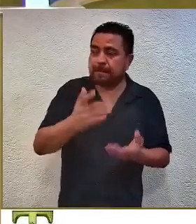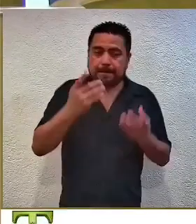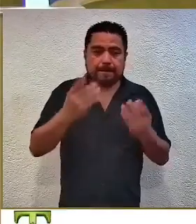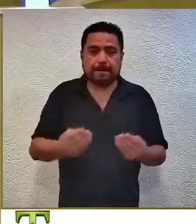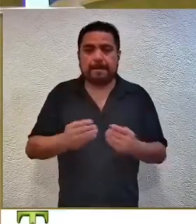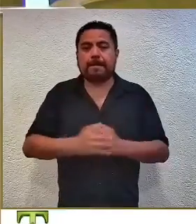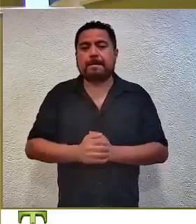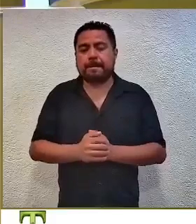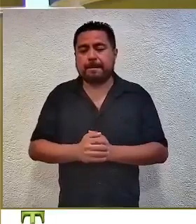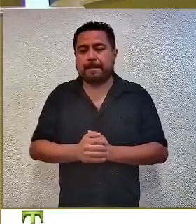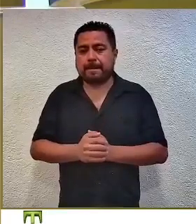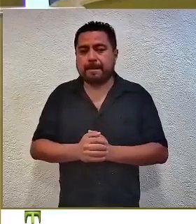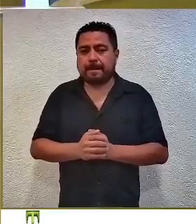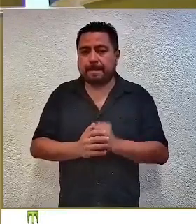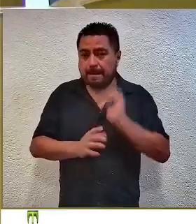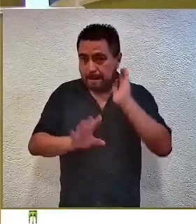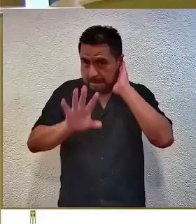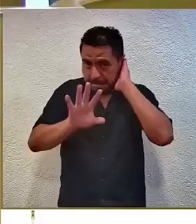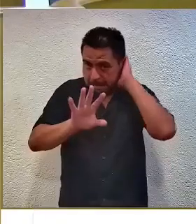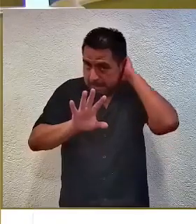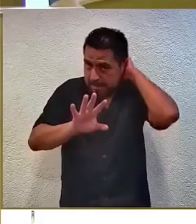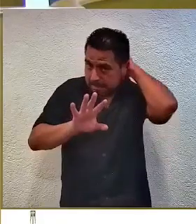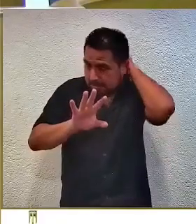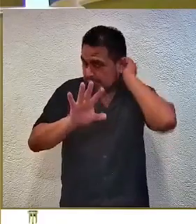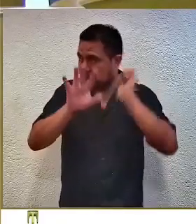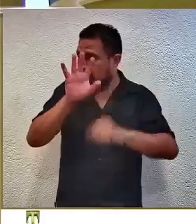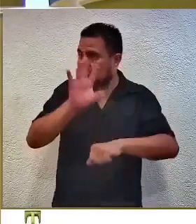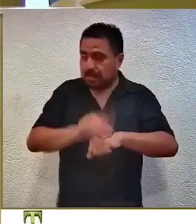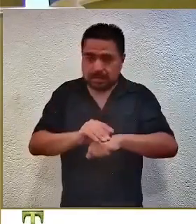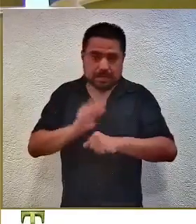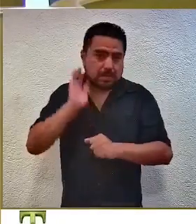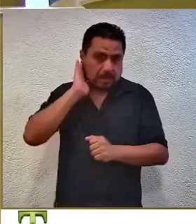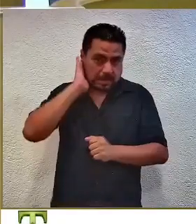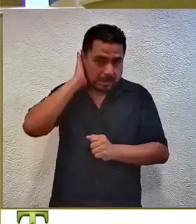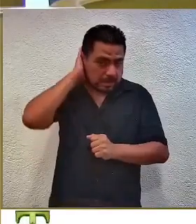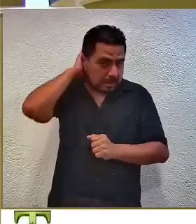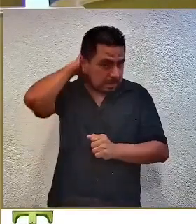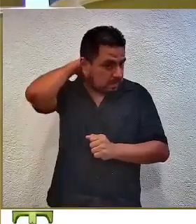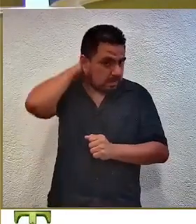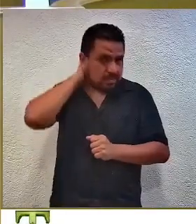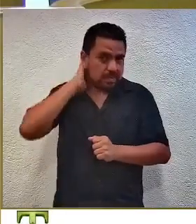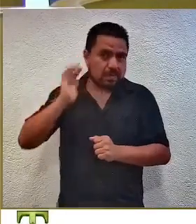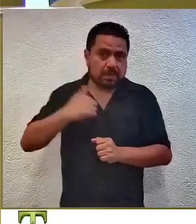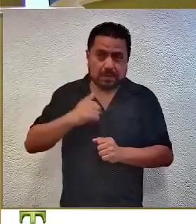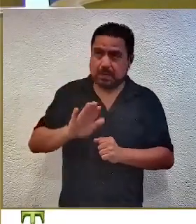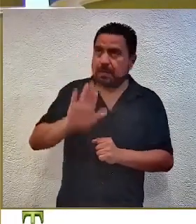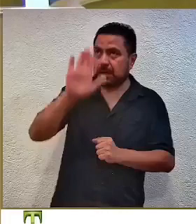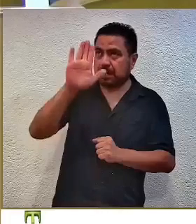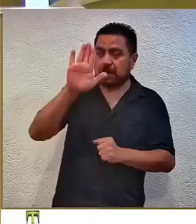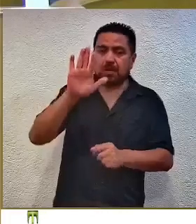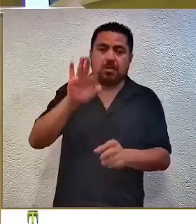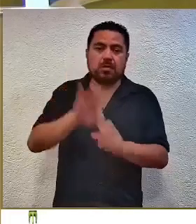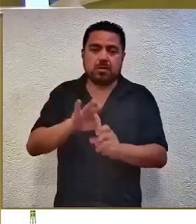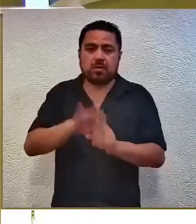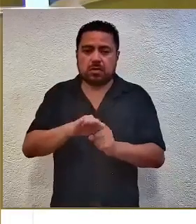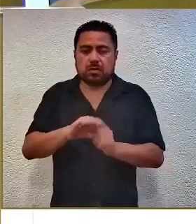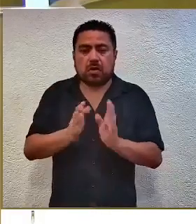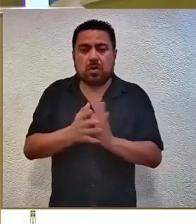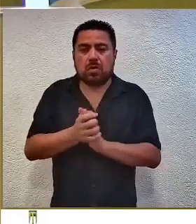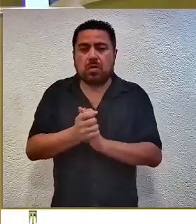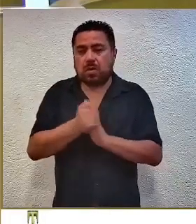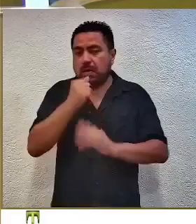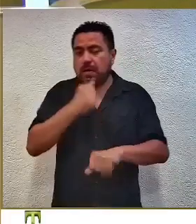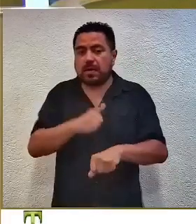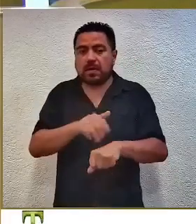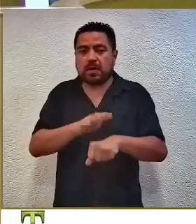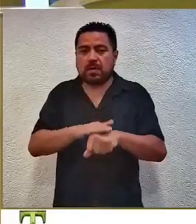magistrada. Si me permiten, haré una intervención para razonar mi voto, un voto que anuncio